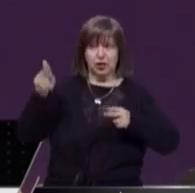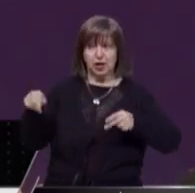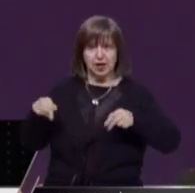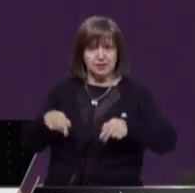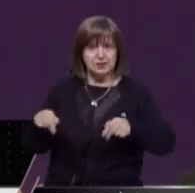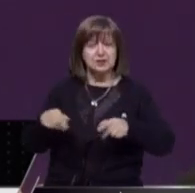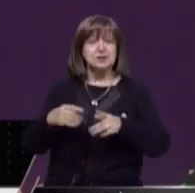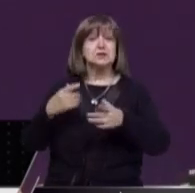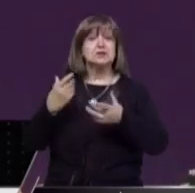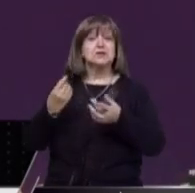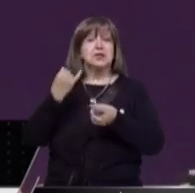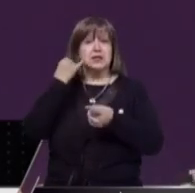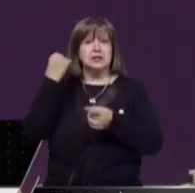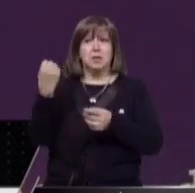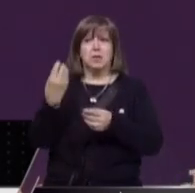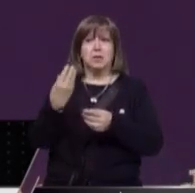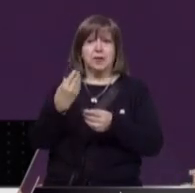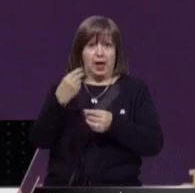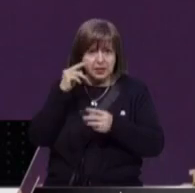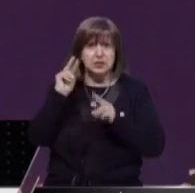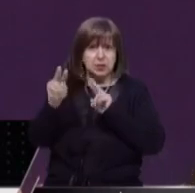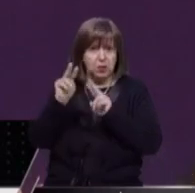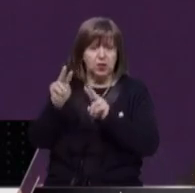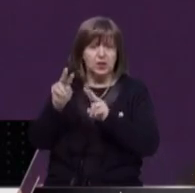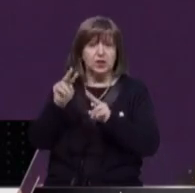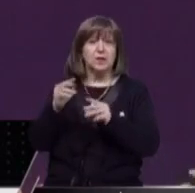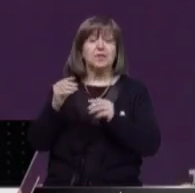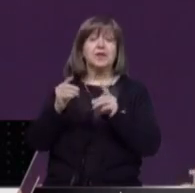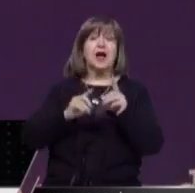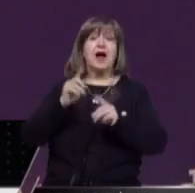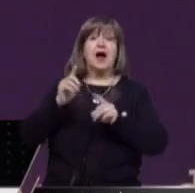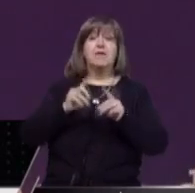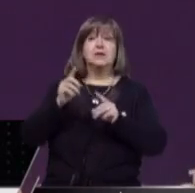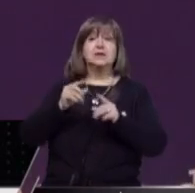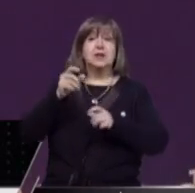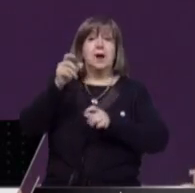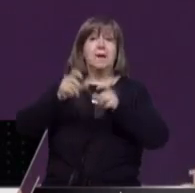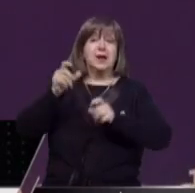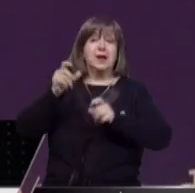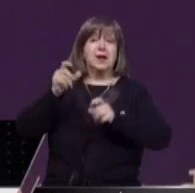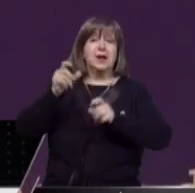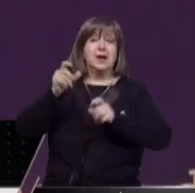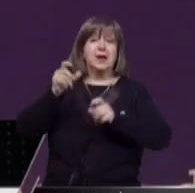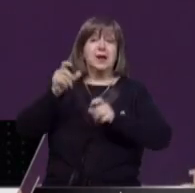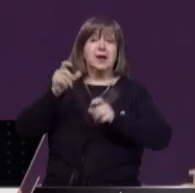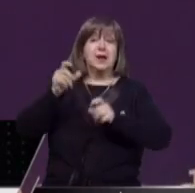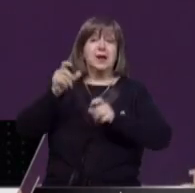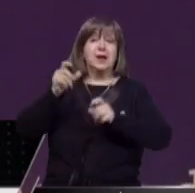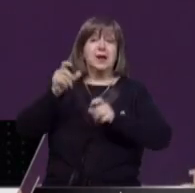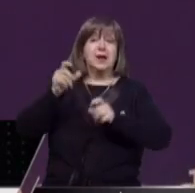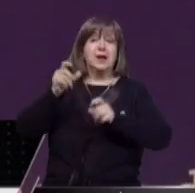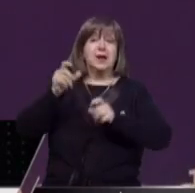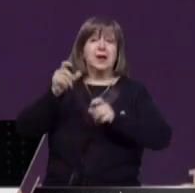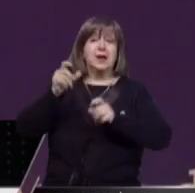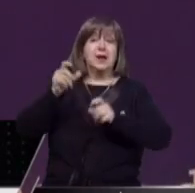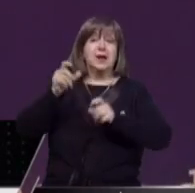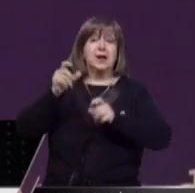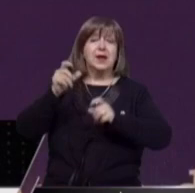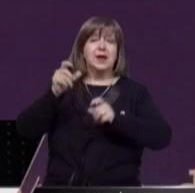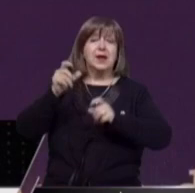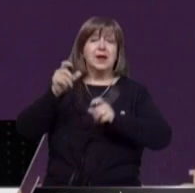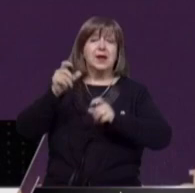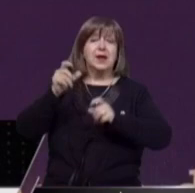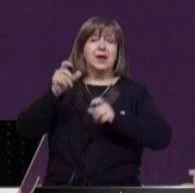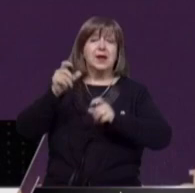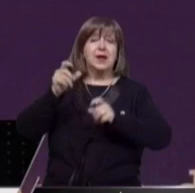común, porque muchas veces esa persona que tiene una adicción termina cometiendo un delito contra la propiedad, un delito de robo